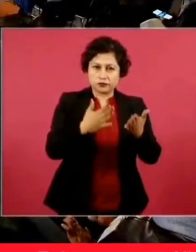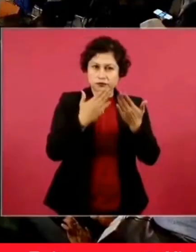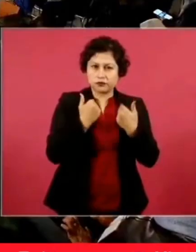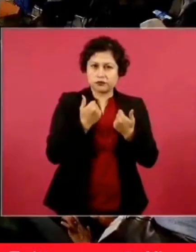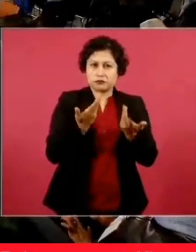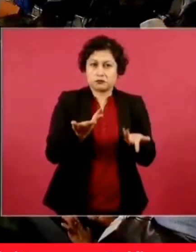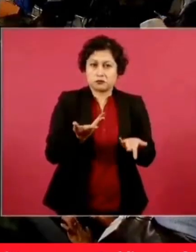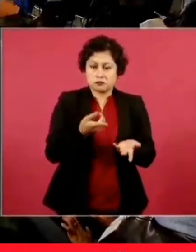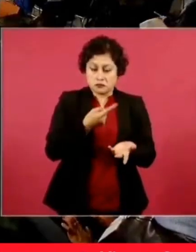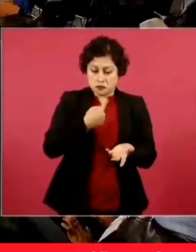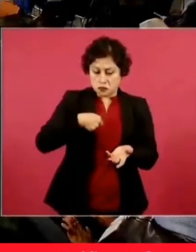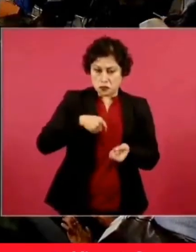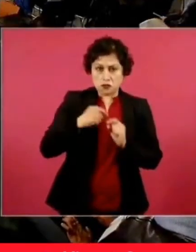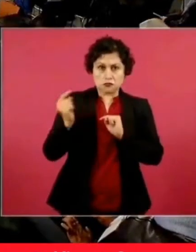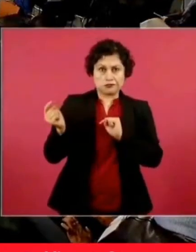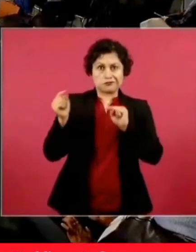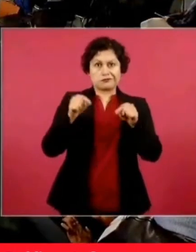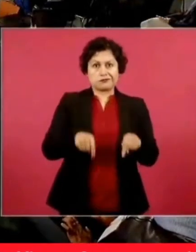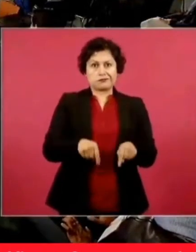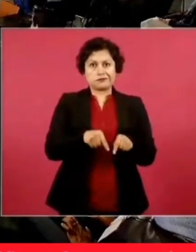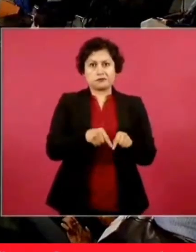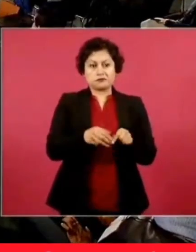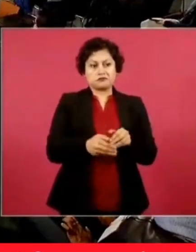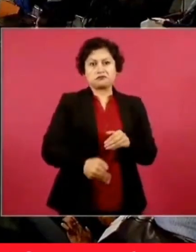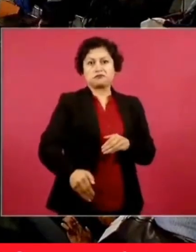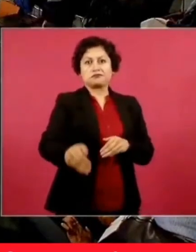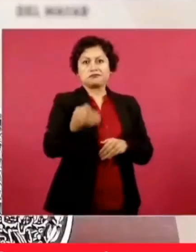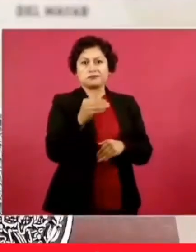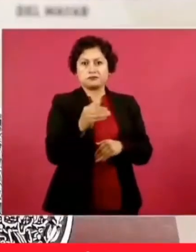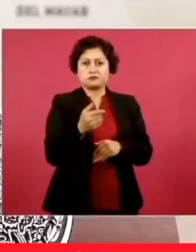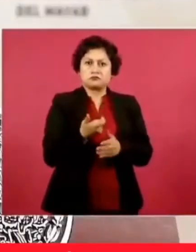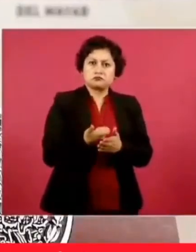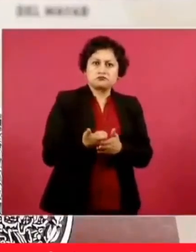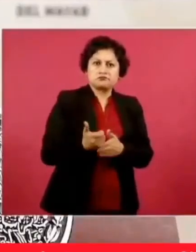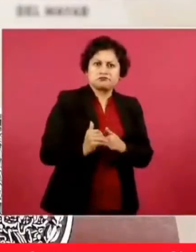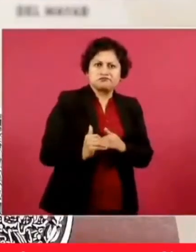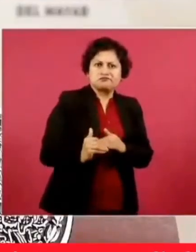más del 100% en términos reales.